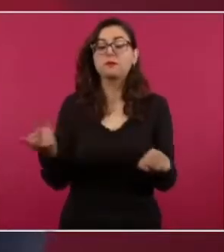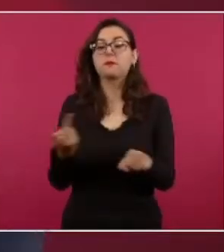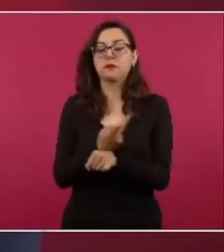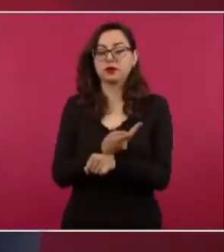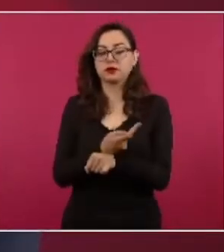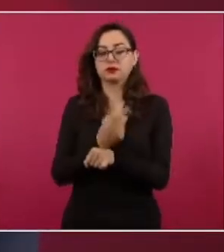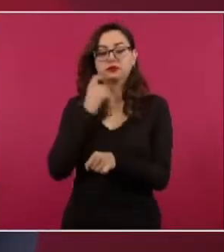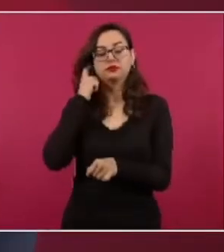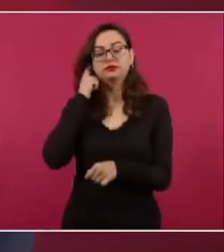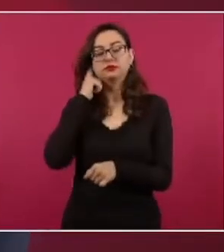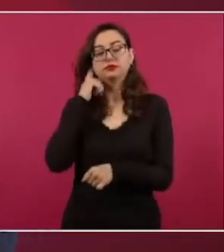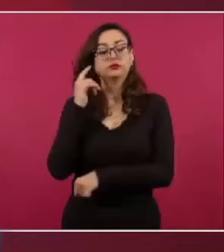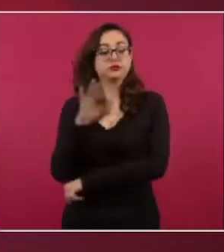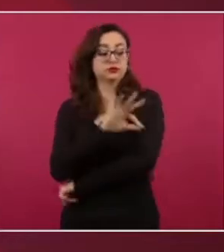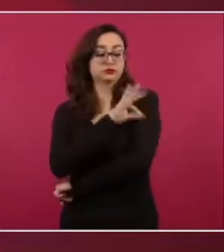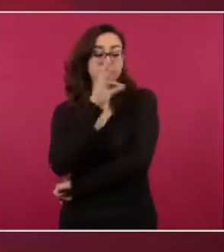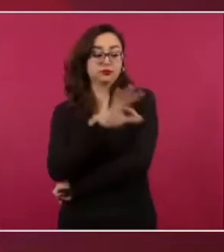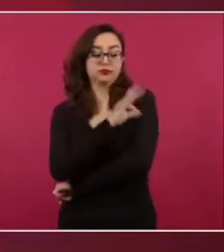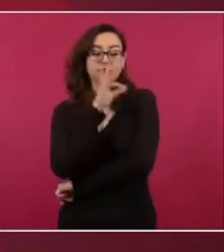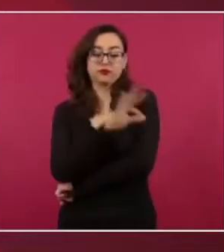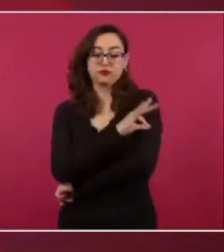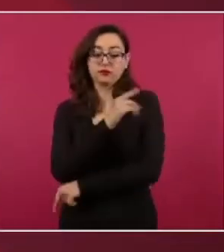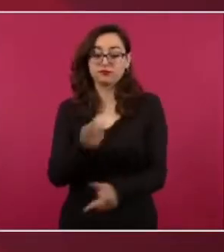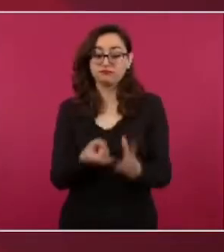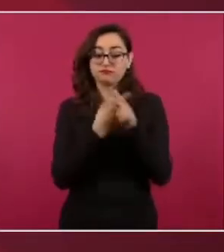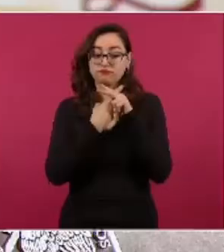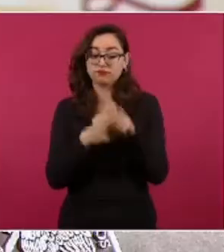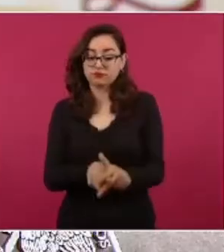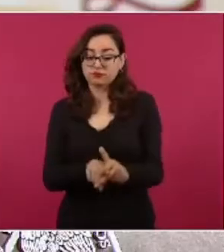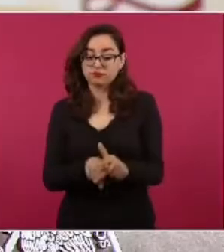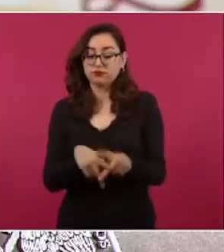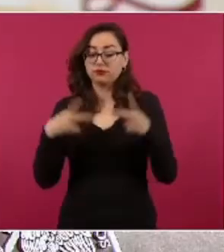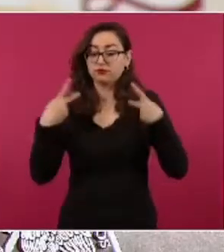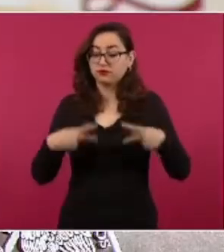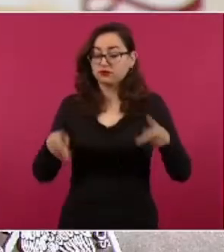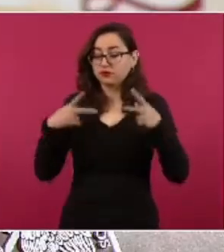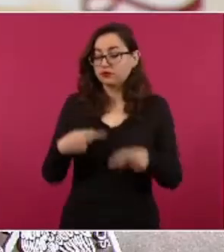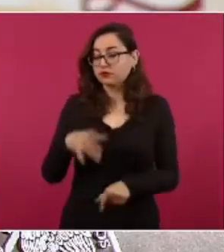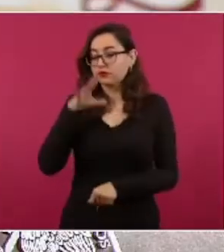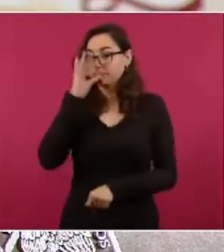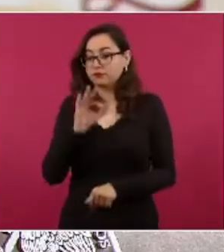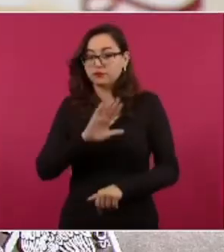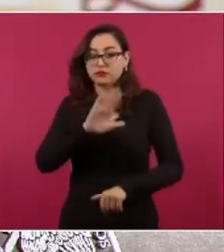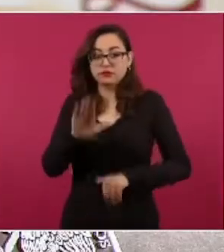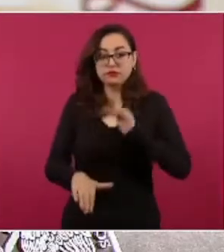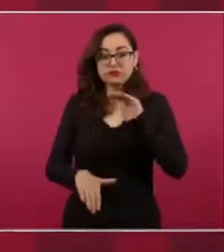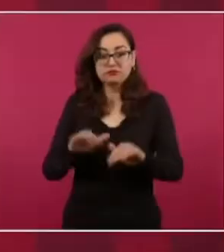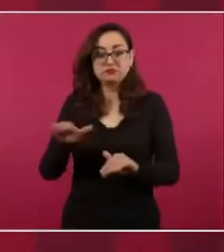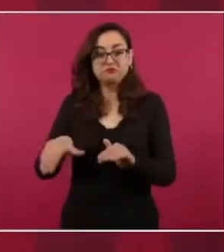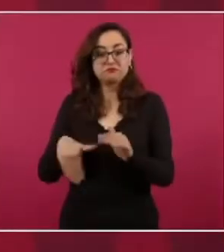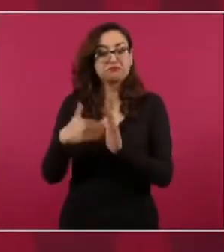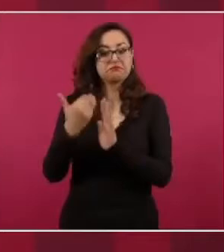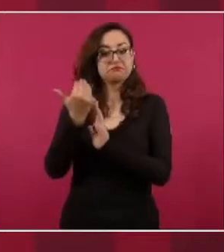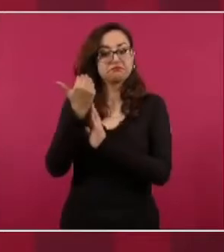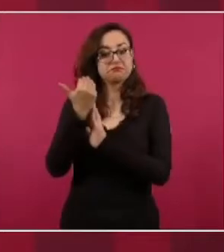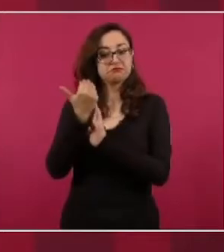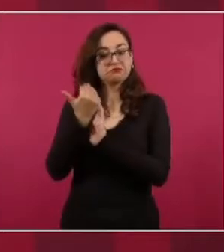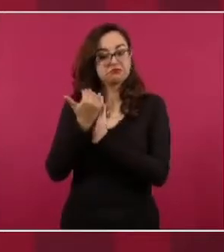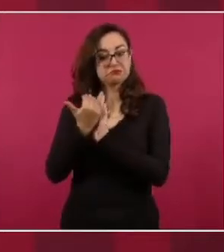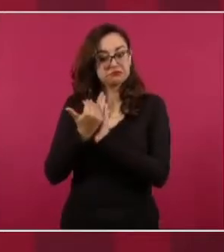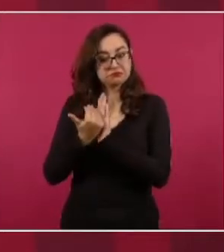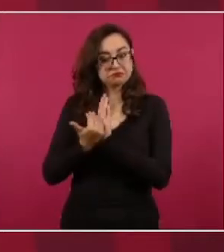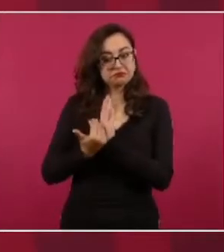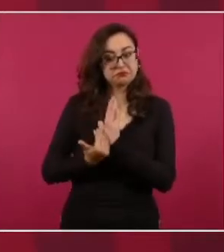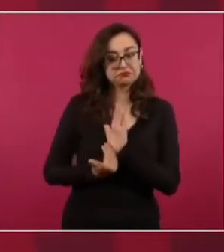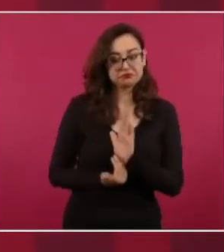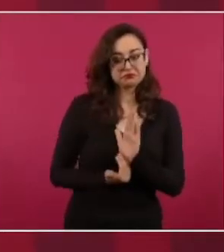no solamente la mortalidad causada por COVID, sino en general empezó también la normalización de actividades